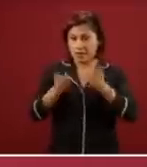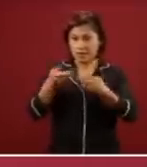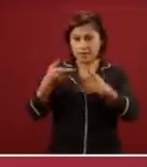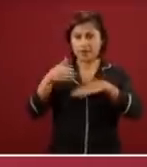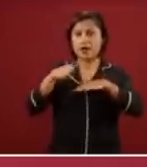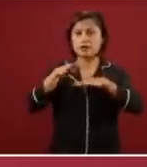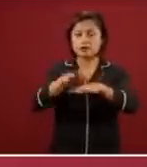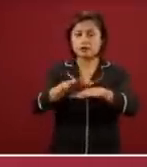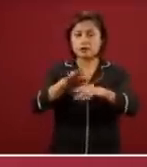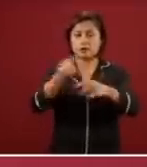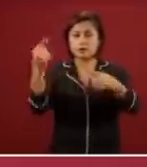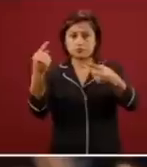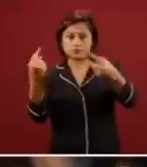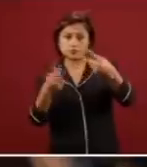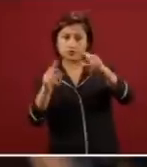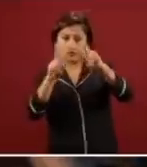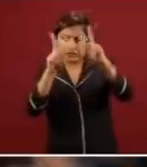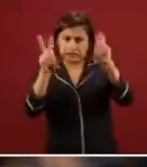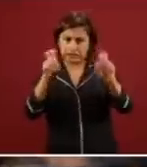ningún tema,